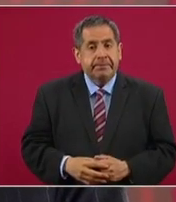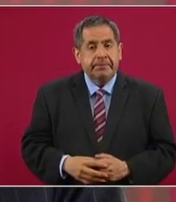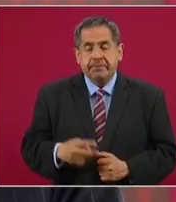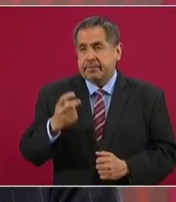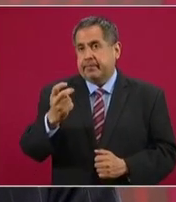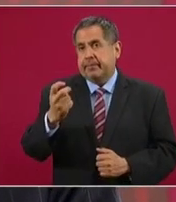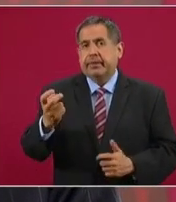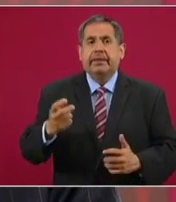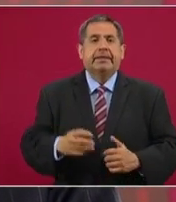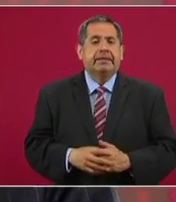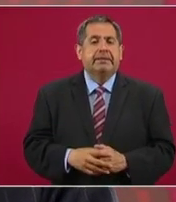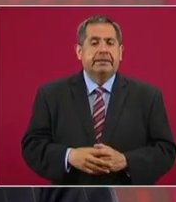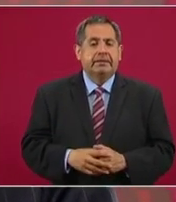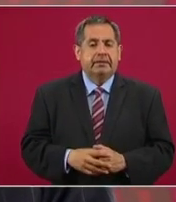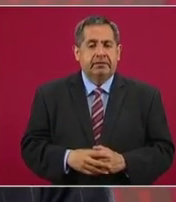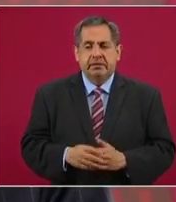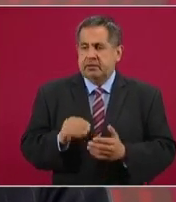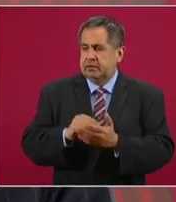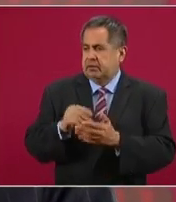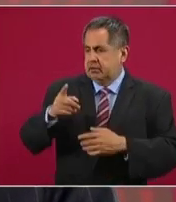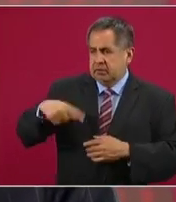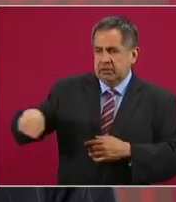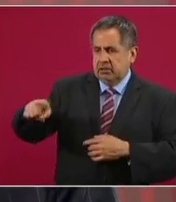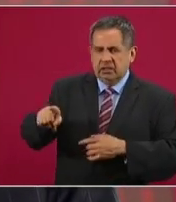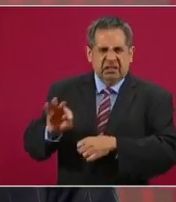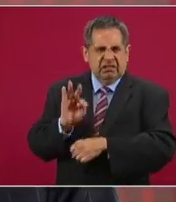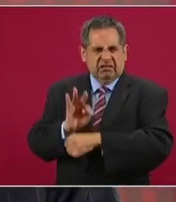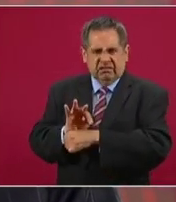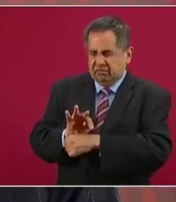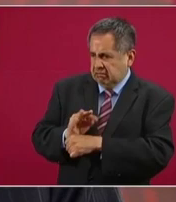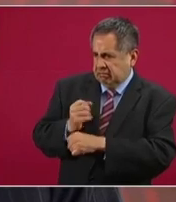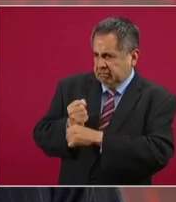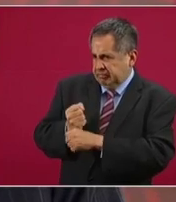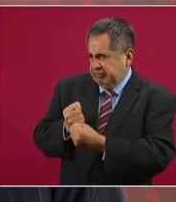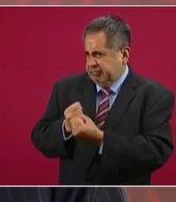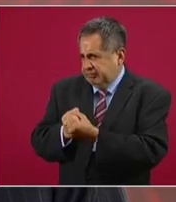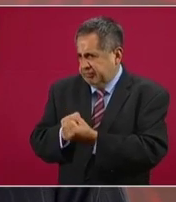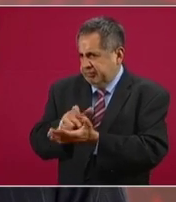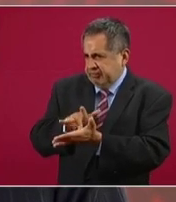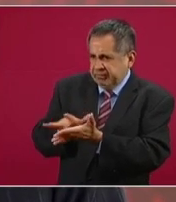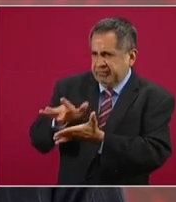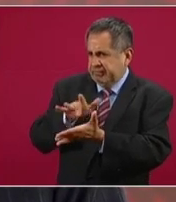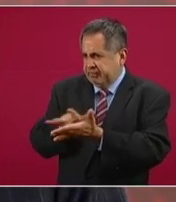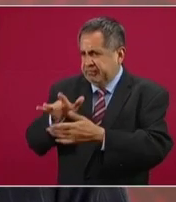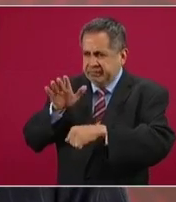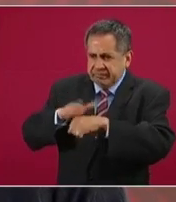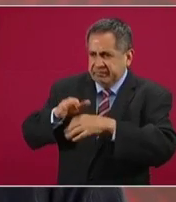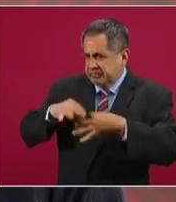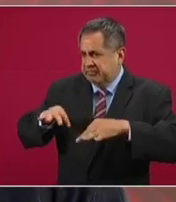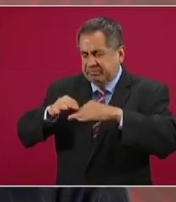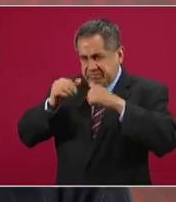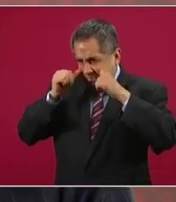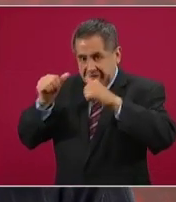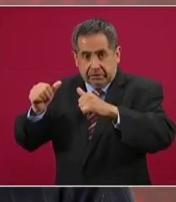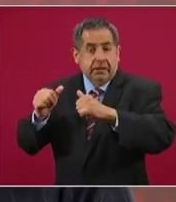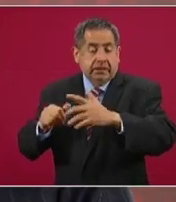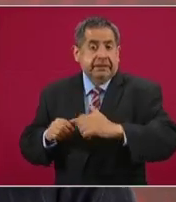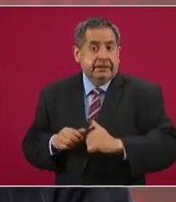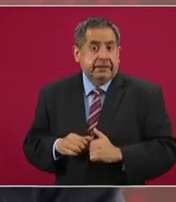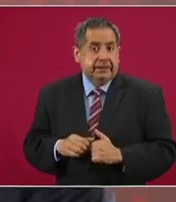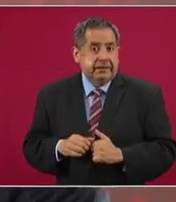vamos a seguir fortaleciendo estas instituciones que son básicas repito